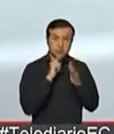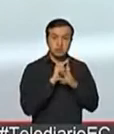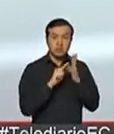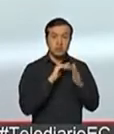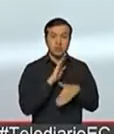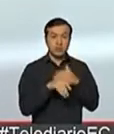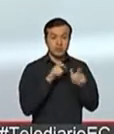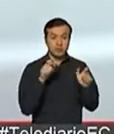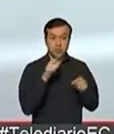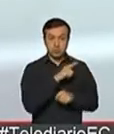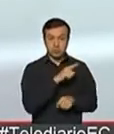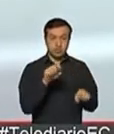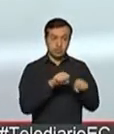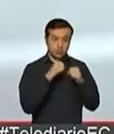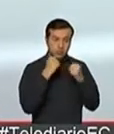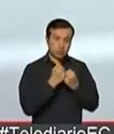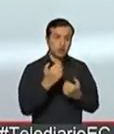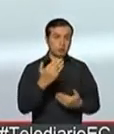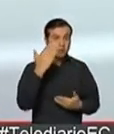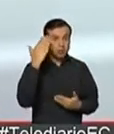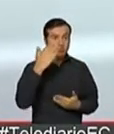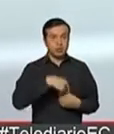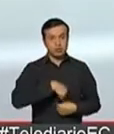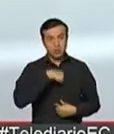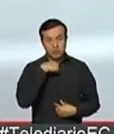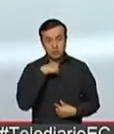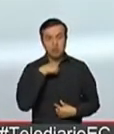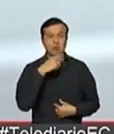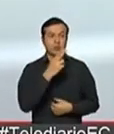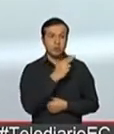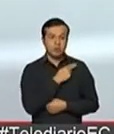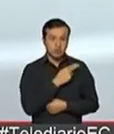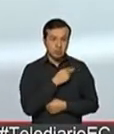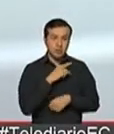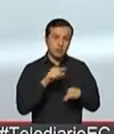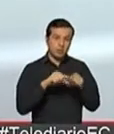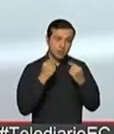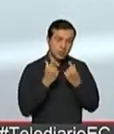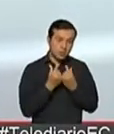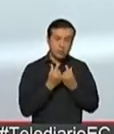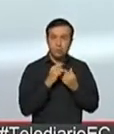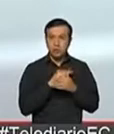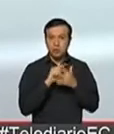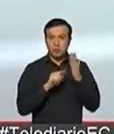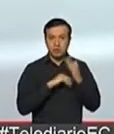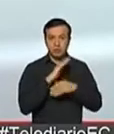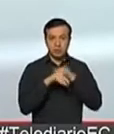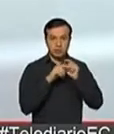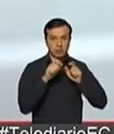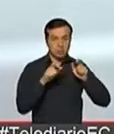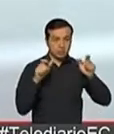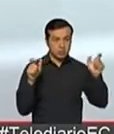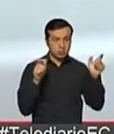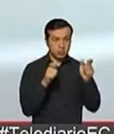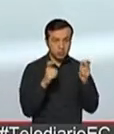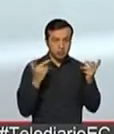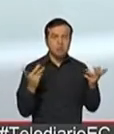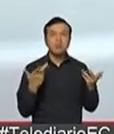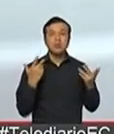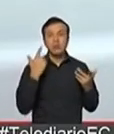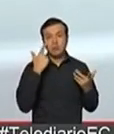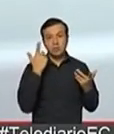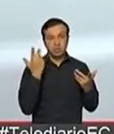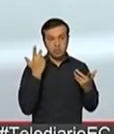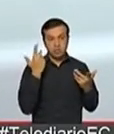todos los actores sociales, políticos, civiles, academia, gremios, medios, todos participan para saber cómo se llega